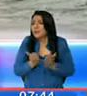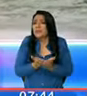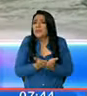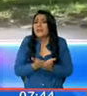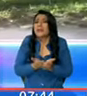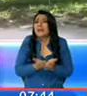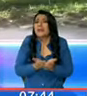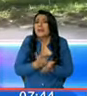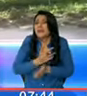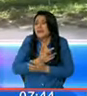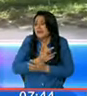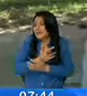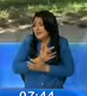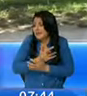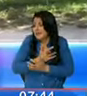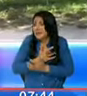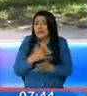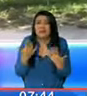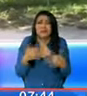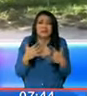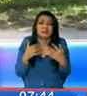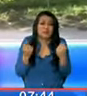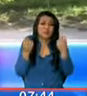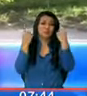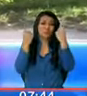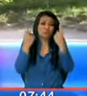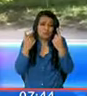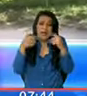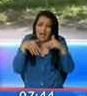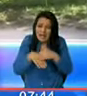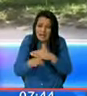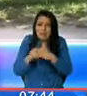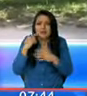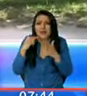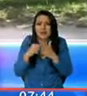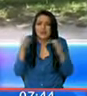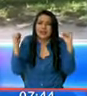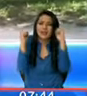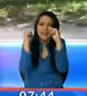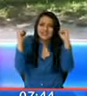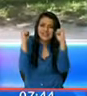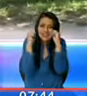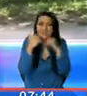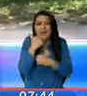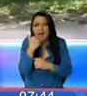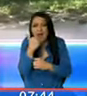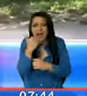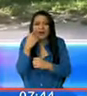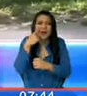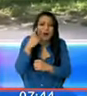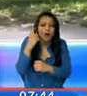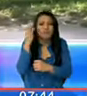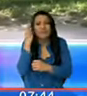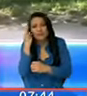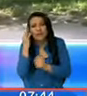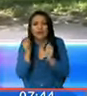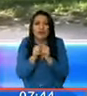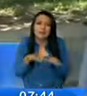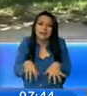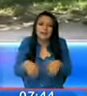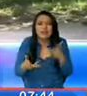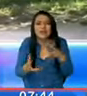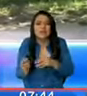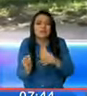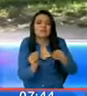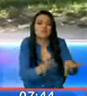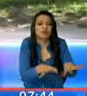cuerpecito. Me espanté y entonces porque como aquí ingresan de mañana a hacer ejercicio, o sea, los señores con los perritos, entonces digo, capaz que dejaron